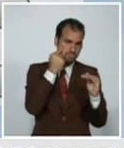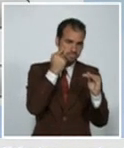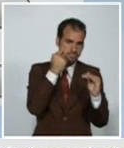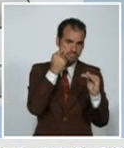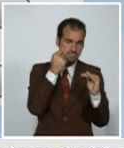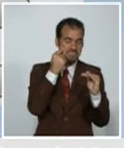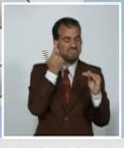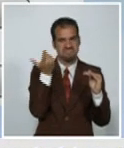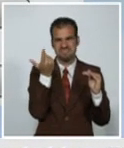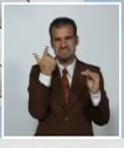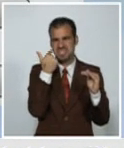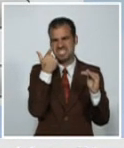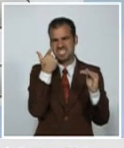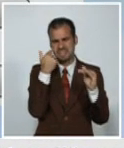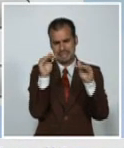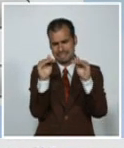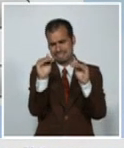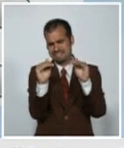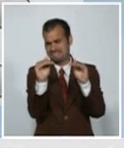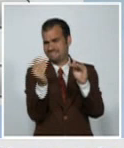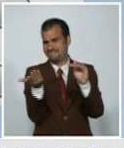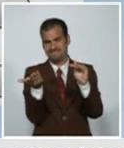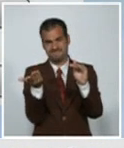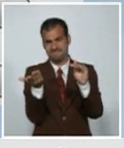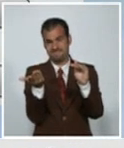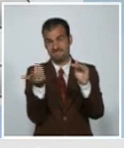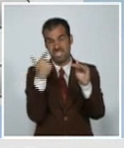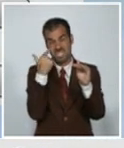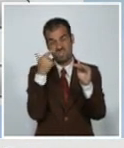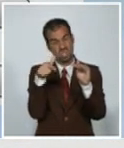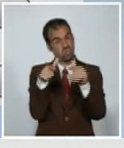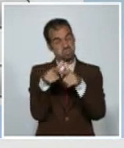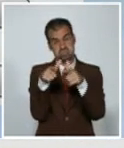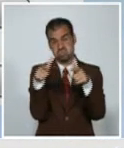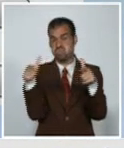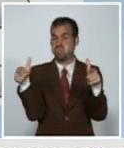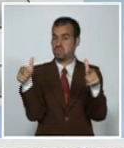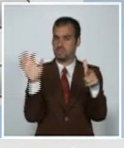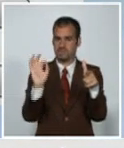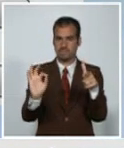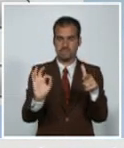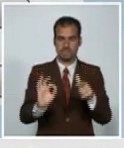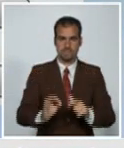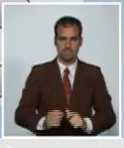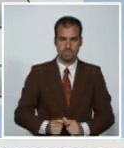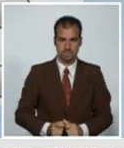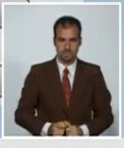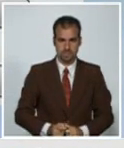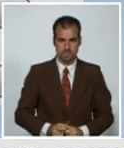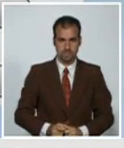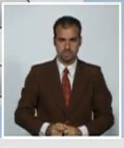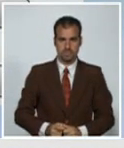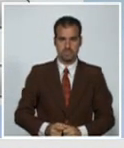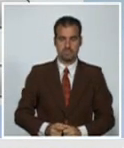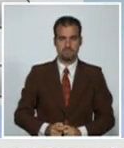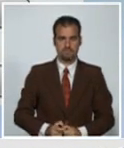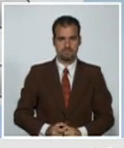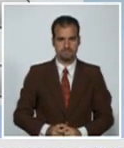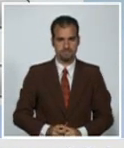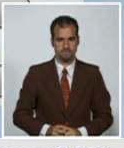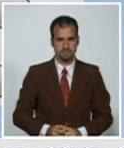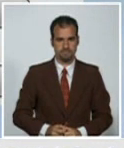vale la pena mencionar esto porque es una cifra muy elevada de casos que se confirman en un solo